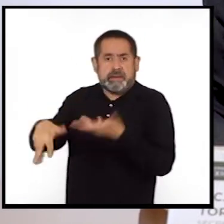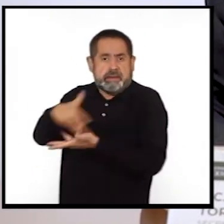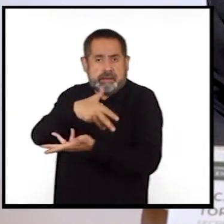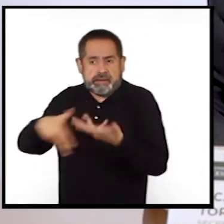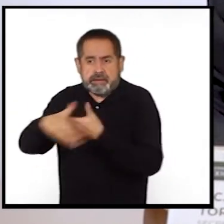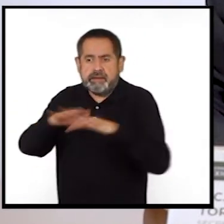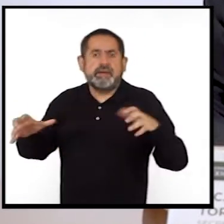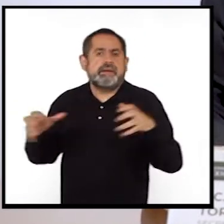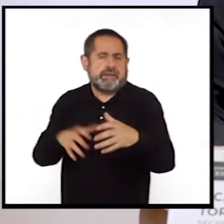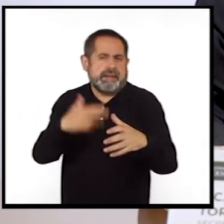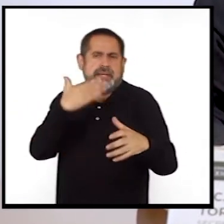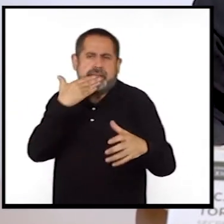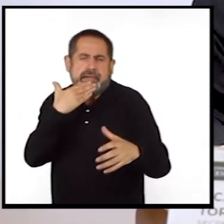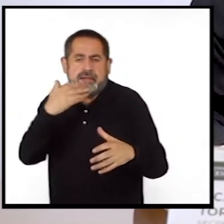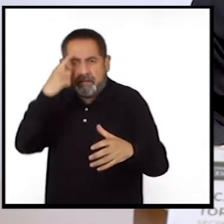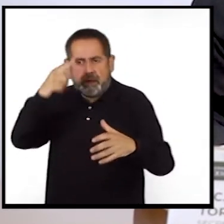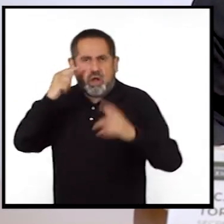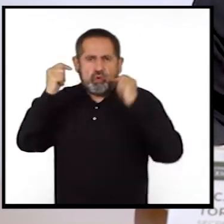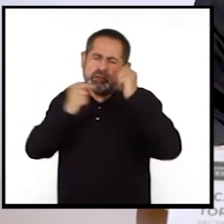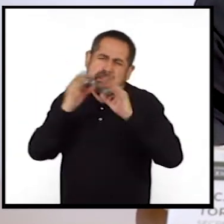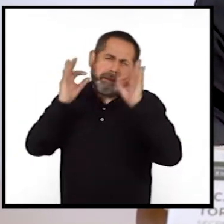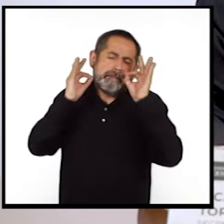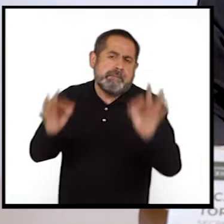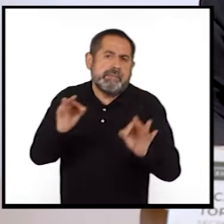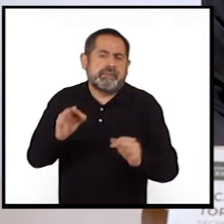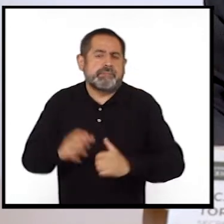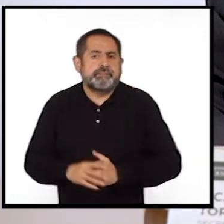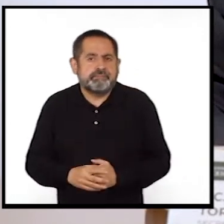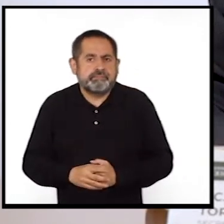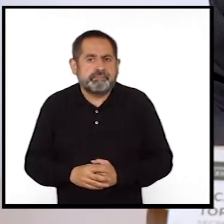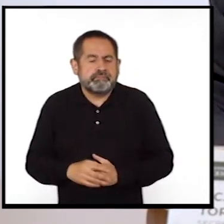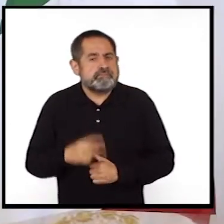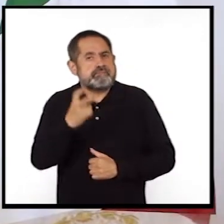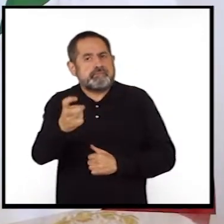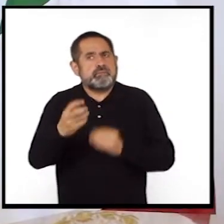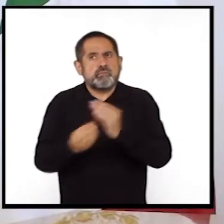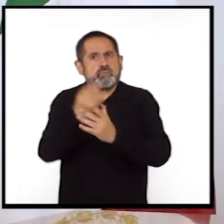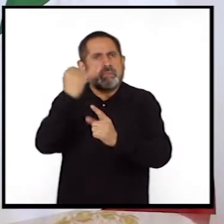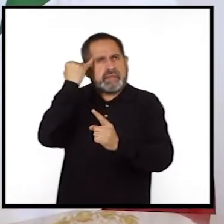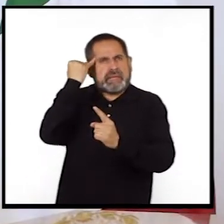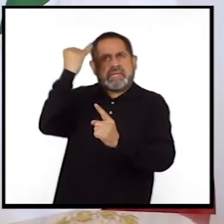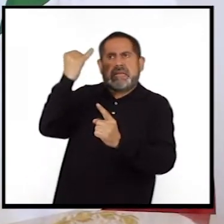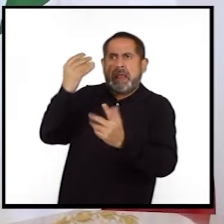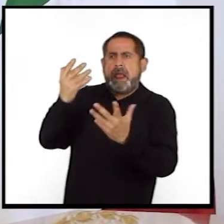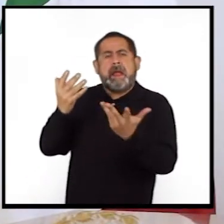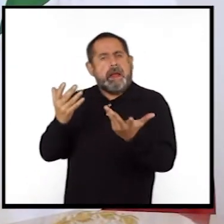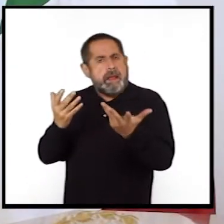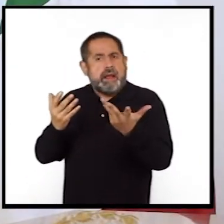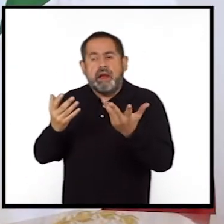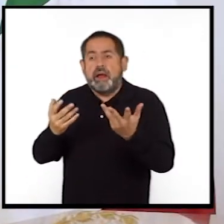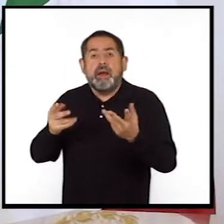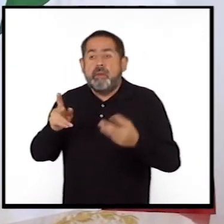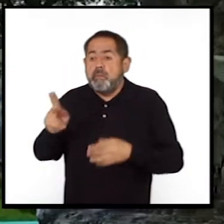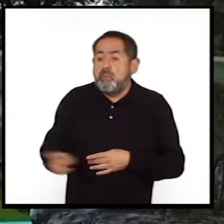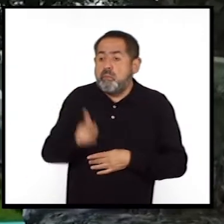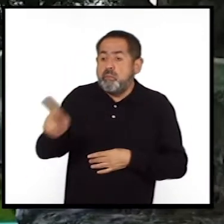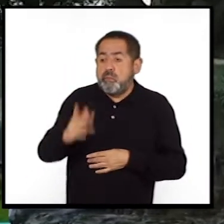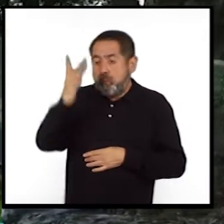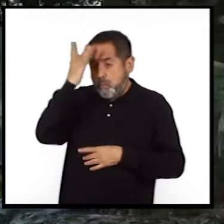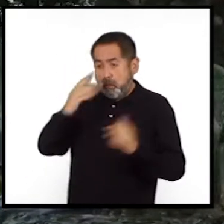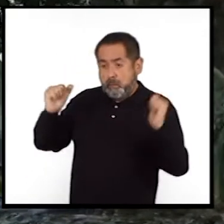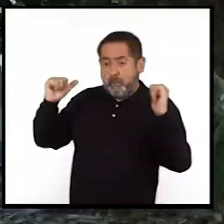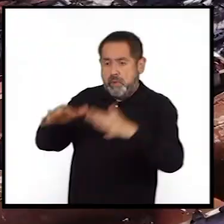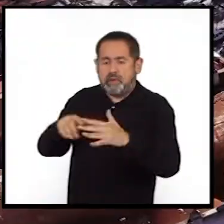quienes estamos involucrados en esta maravillosa actividad. Bajo esta filosofía, los